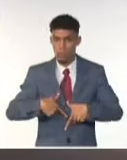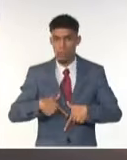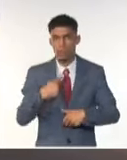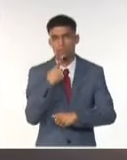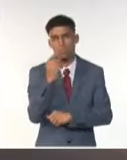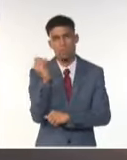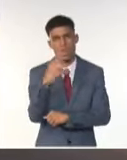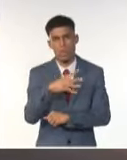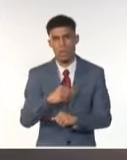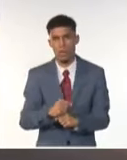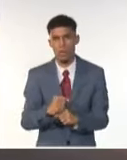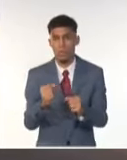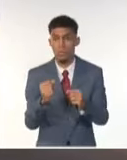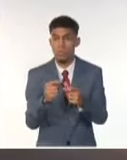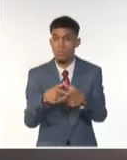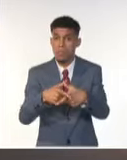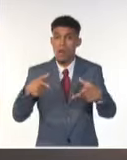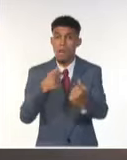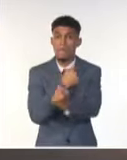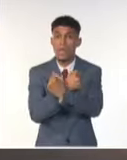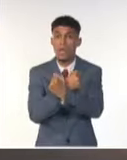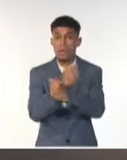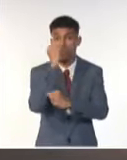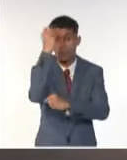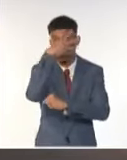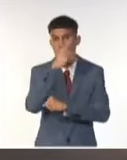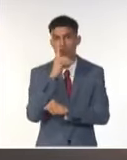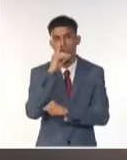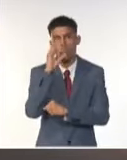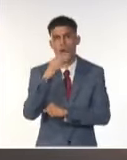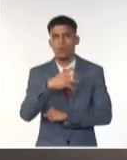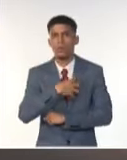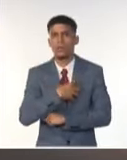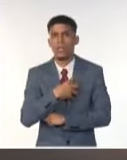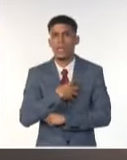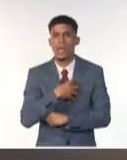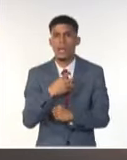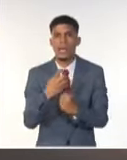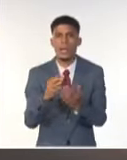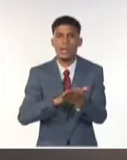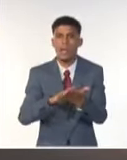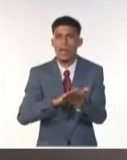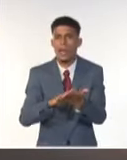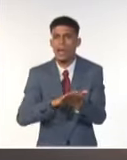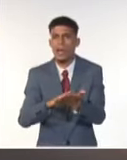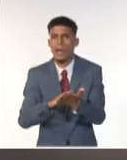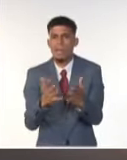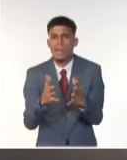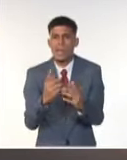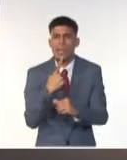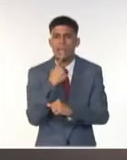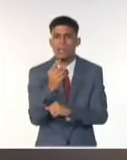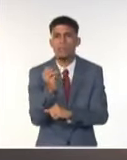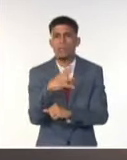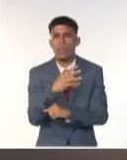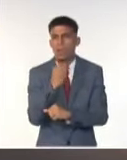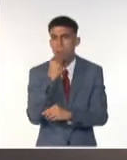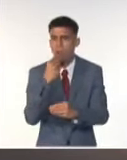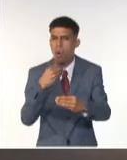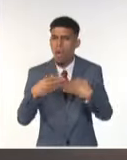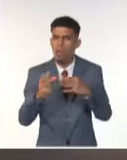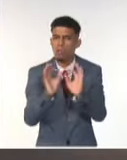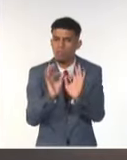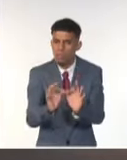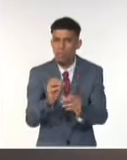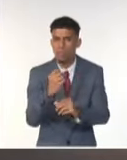Trump como orador y político es que no tiene el menor pudor de mentirle a cualquiera y prometer hasta